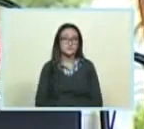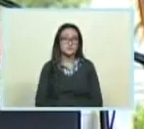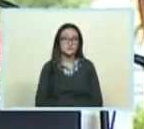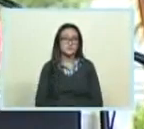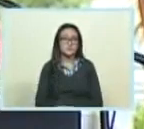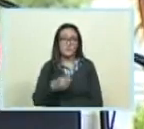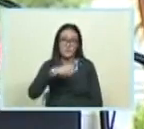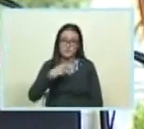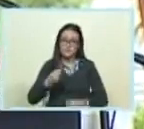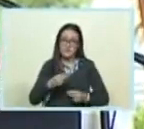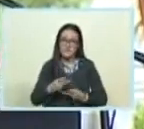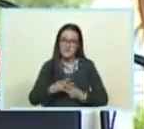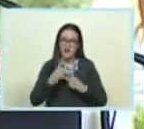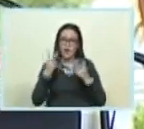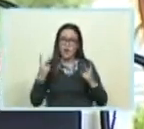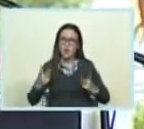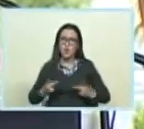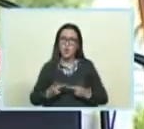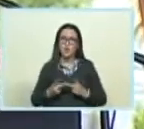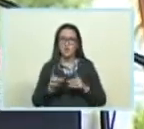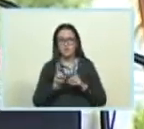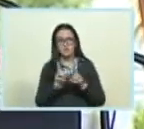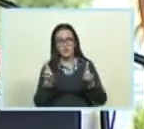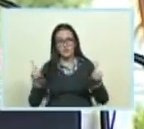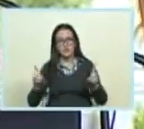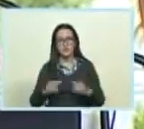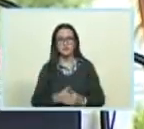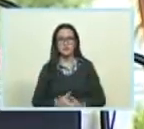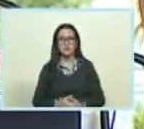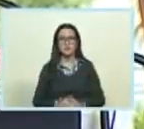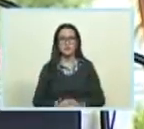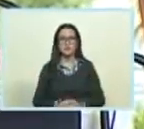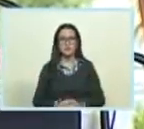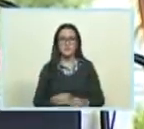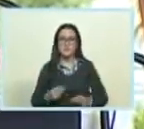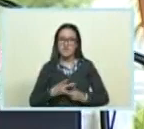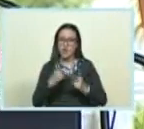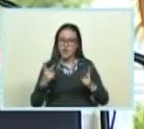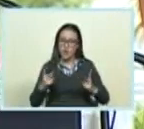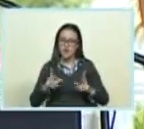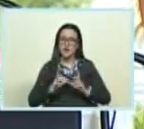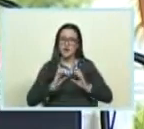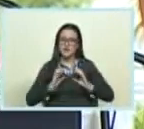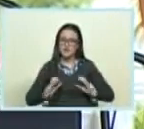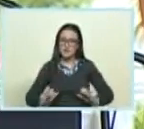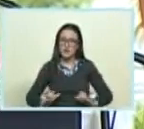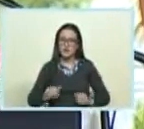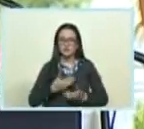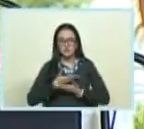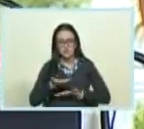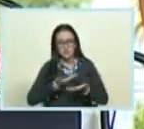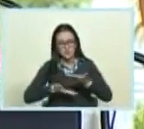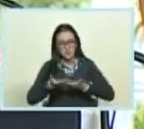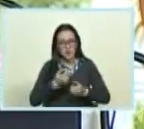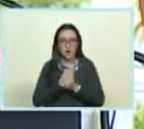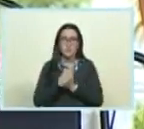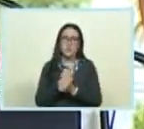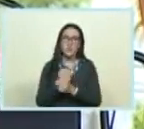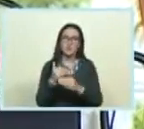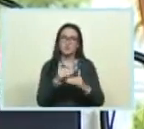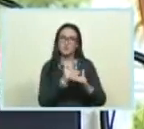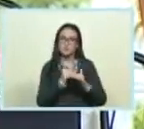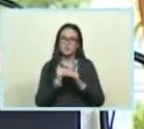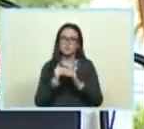en valores republicanos, democráticos, en valores cristianos de solidaridad, de amor, de igualdad, en